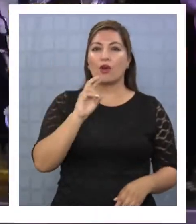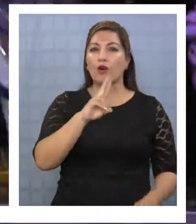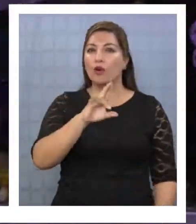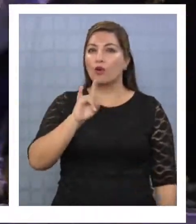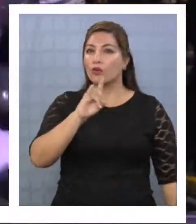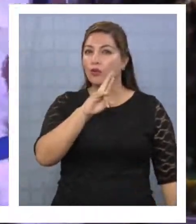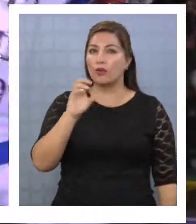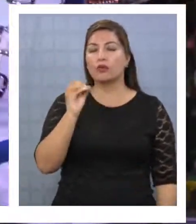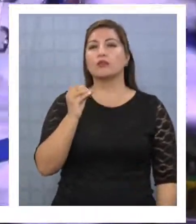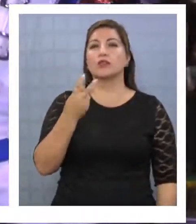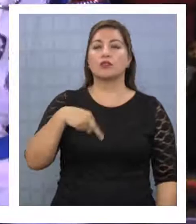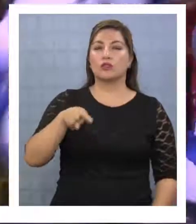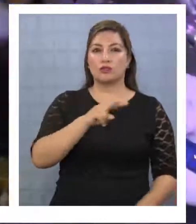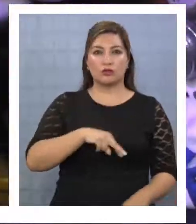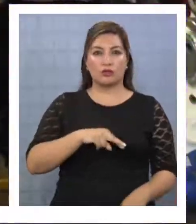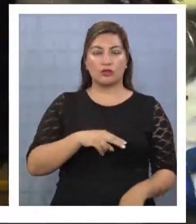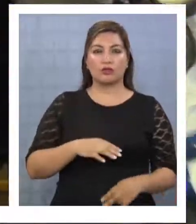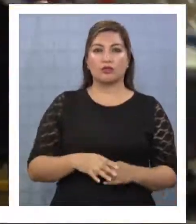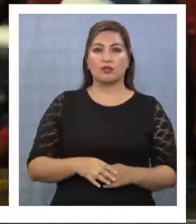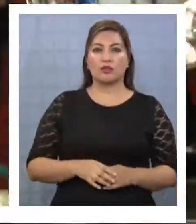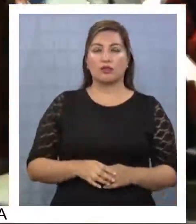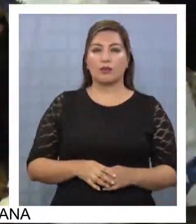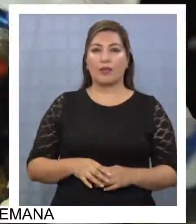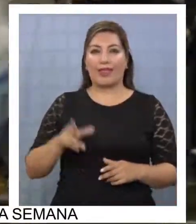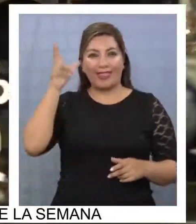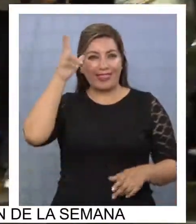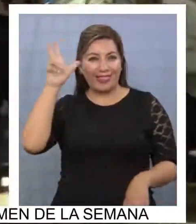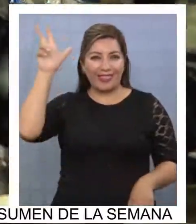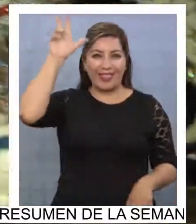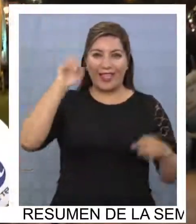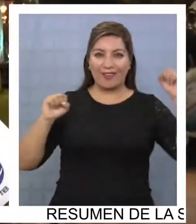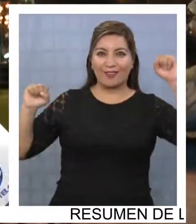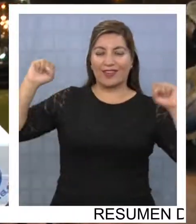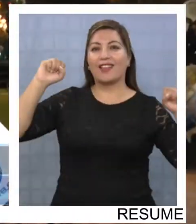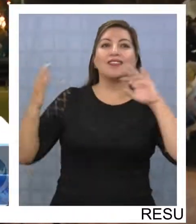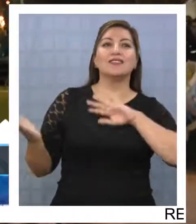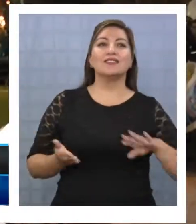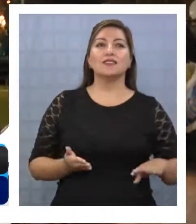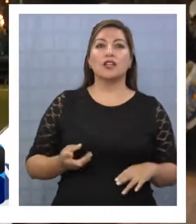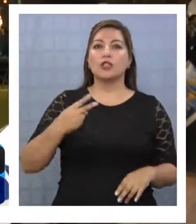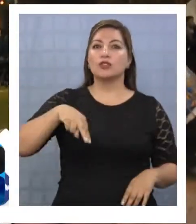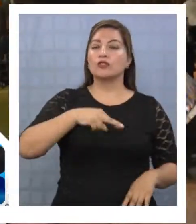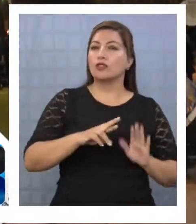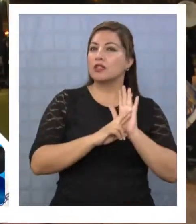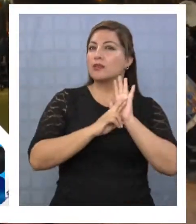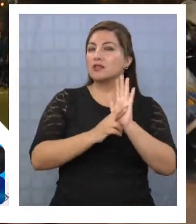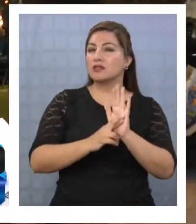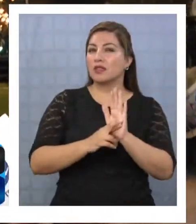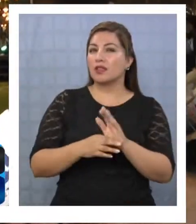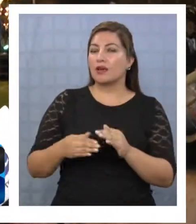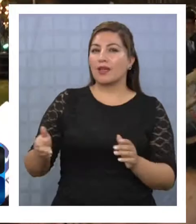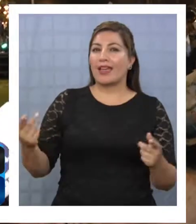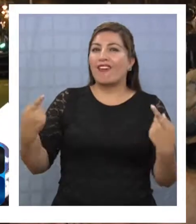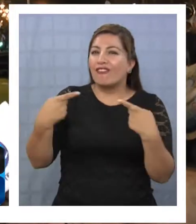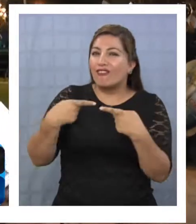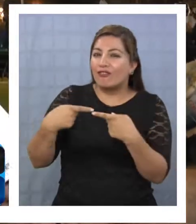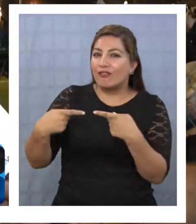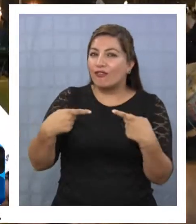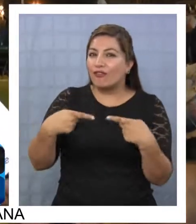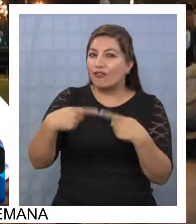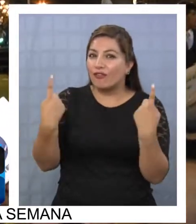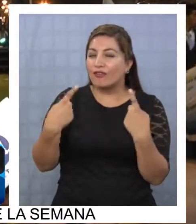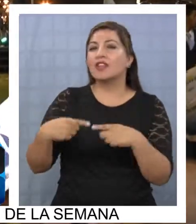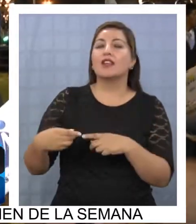Nosotros estamos con la diablada. Nosotros somos con el instante de frontera con Bolivia. Entonces las raíces